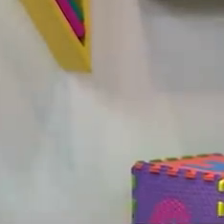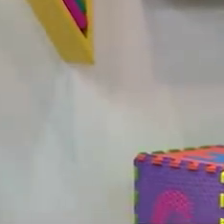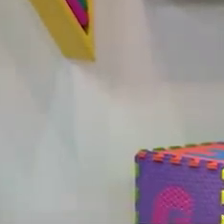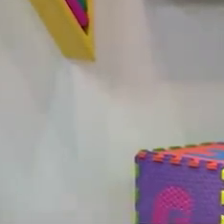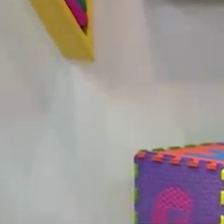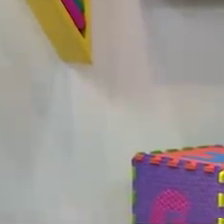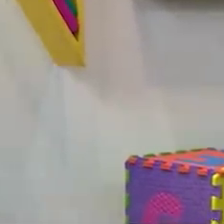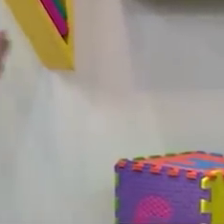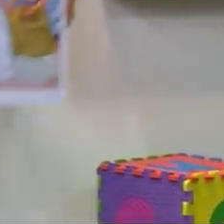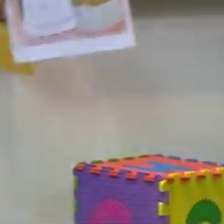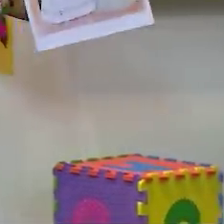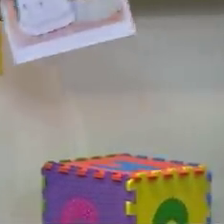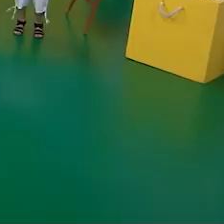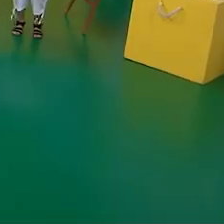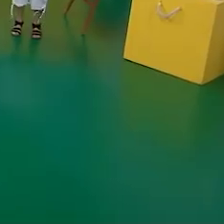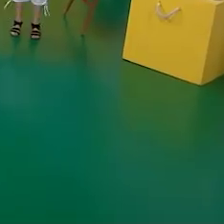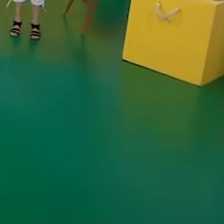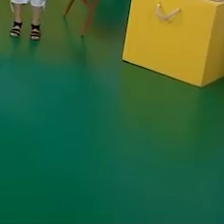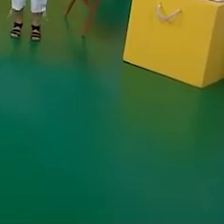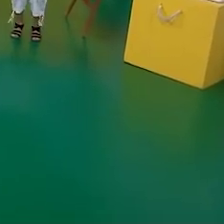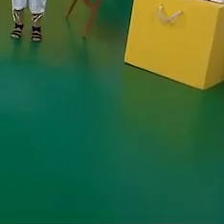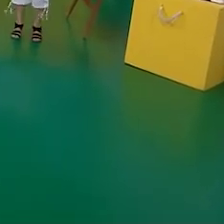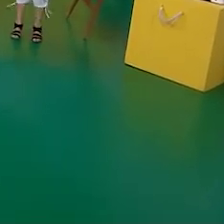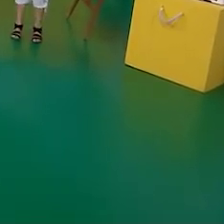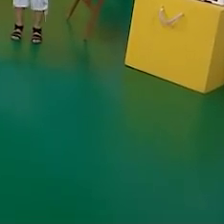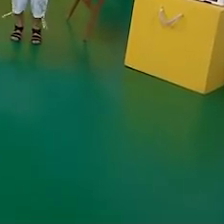Lo voy a hacer triste, pero creativo.